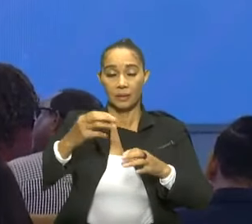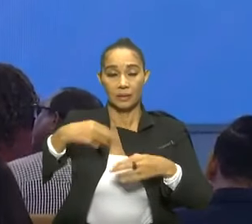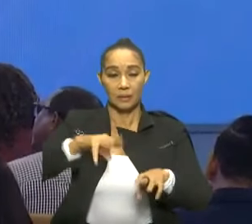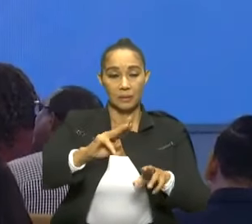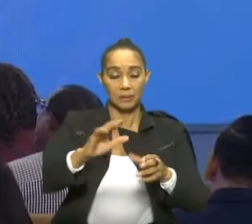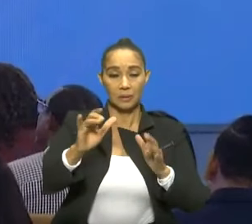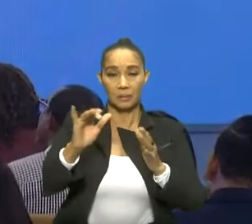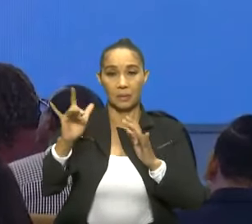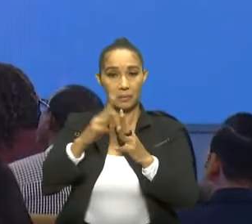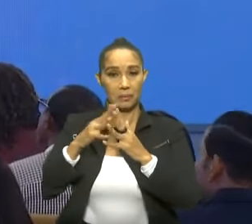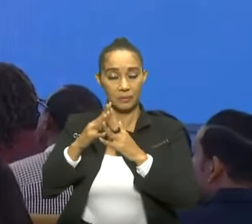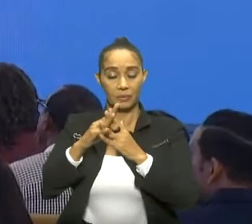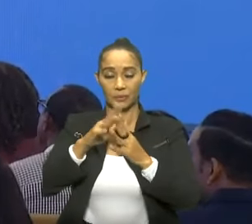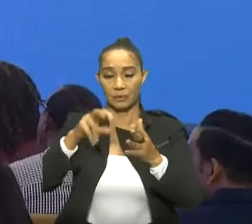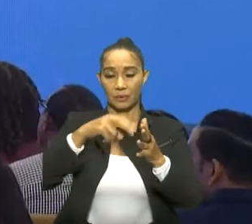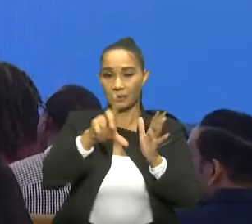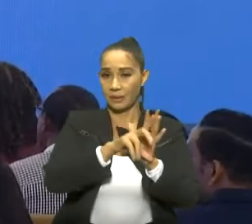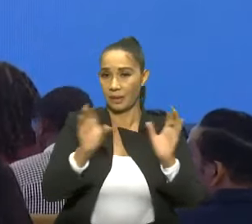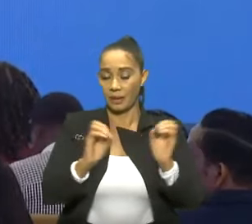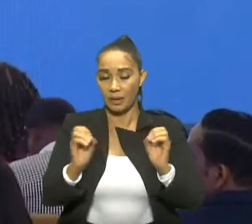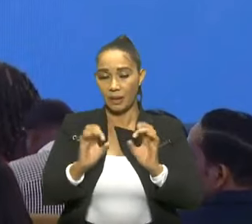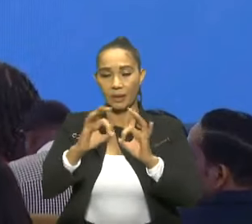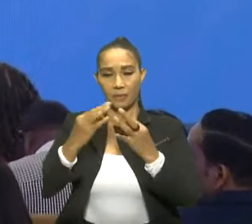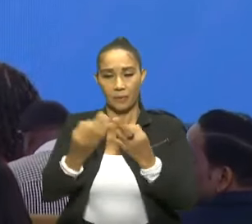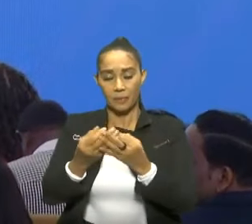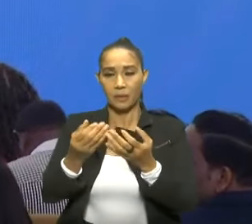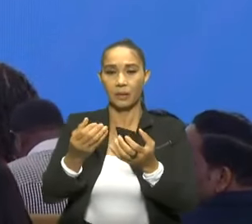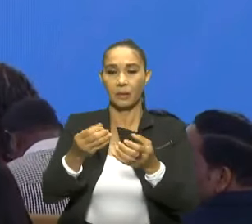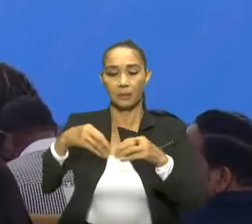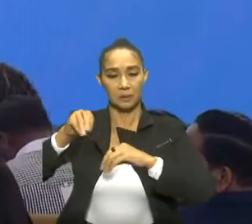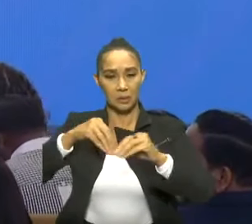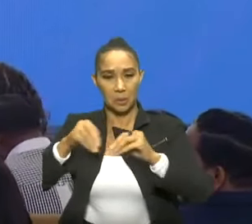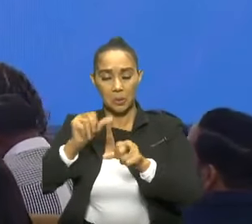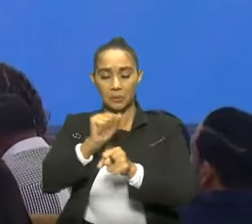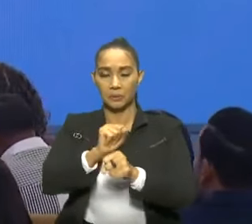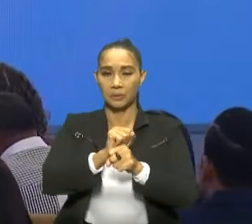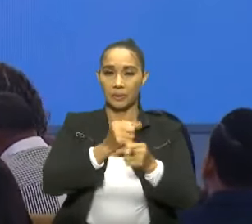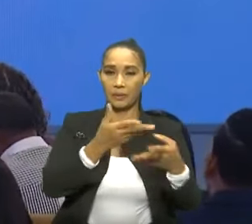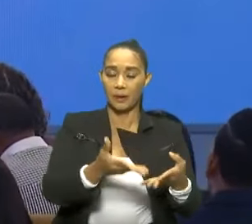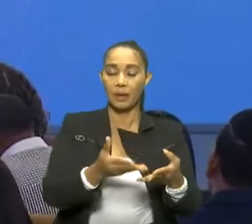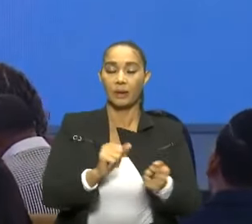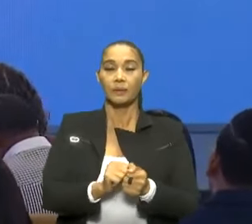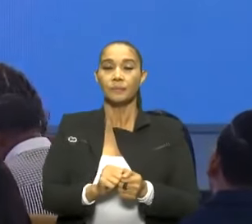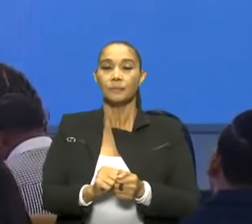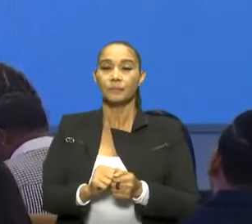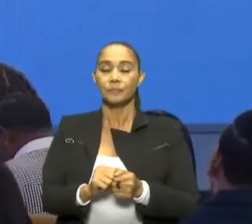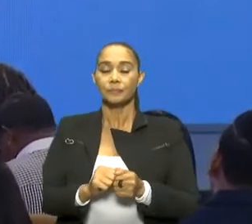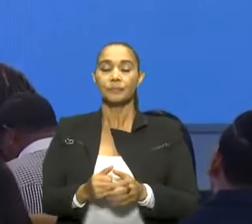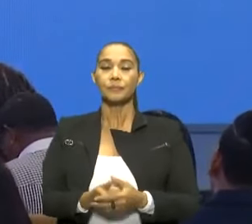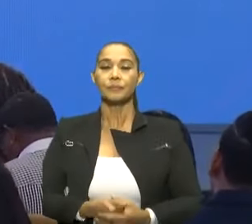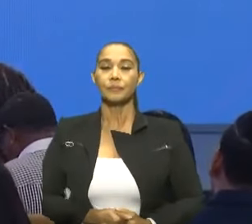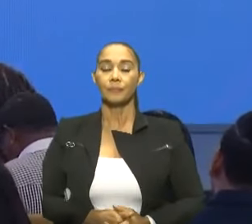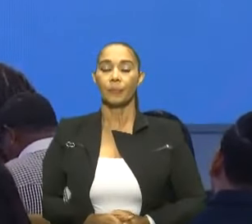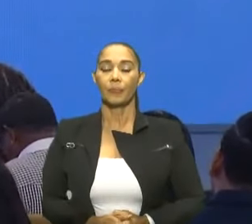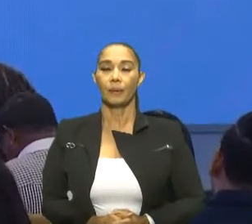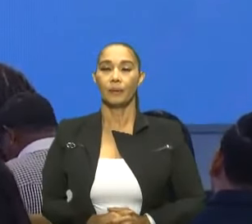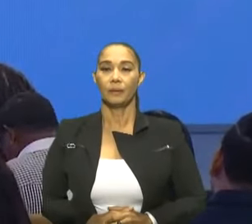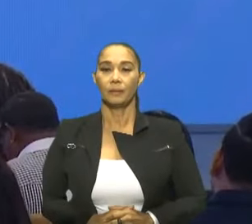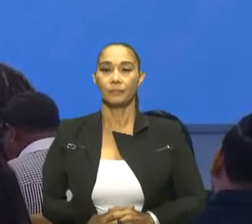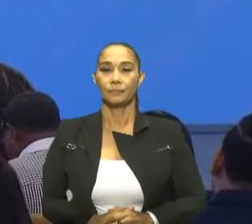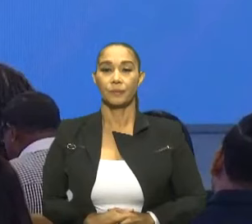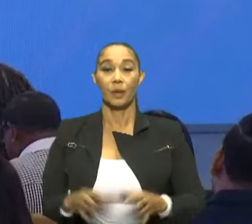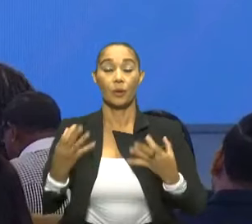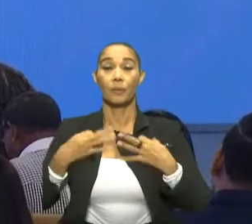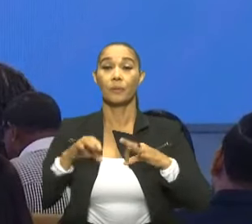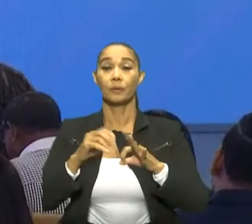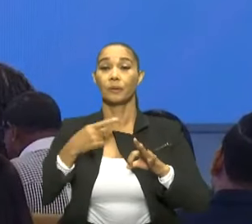quieren arriesgarse, porque además tienen allá familiares que a veces tienen negocios o tienen empleos y los llaman. Lo